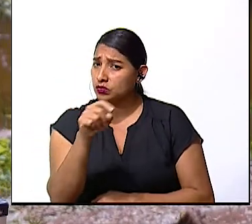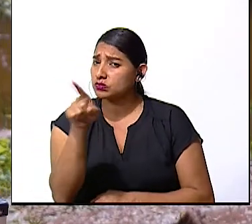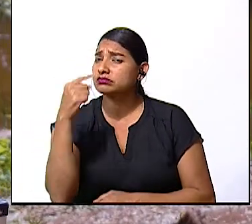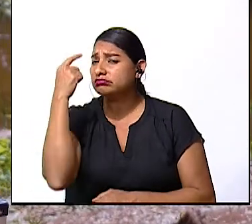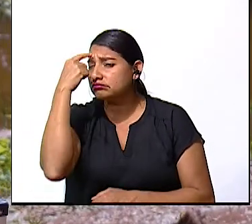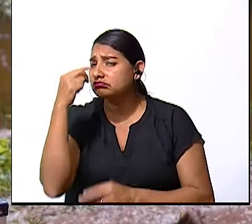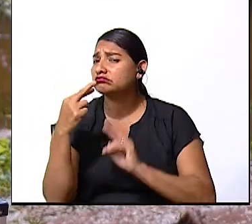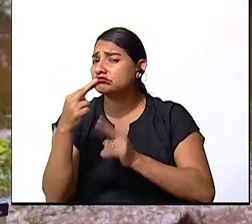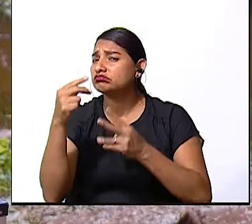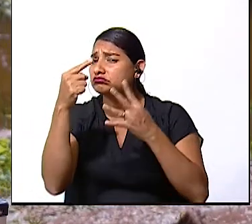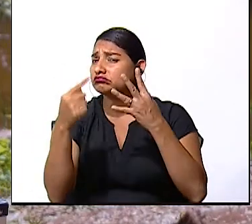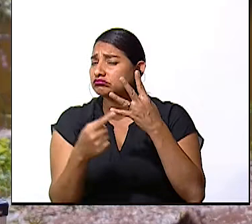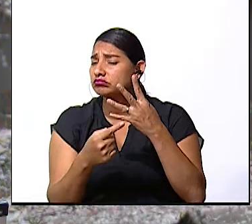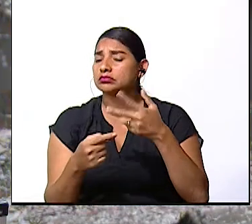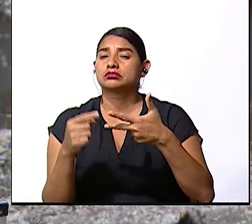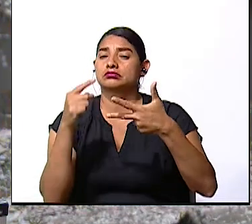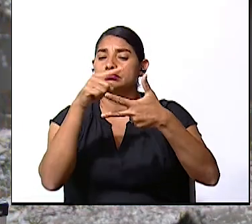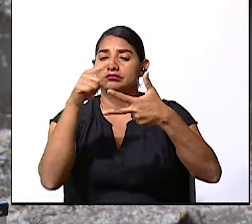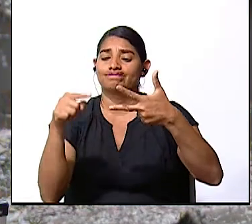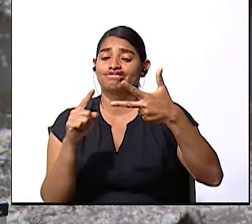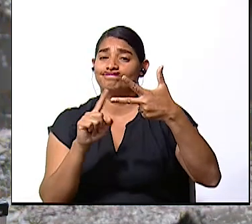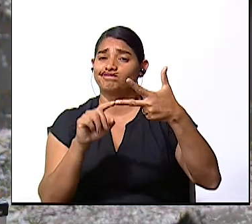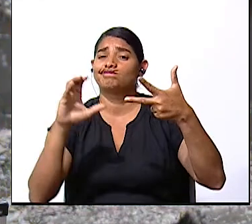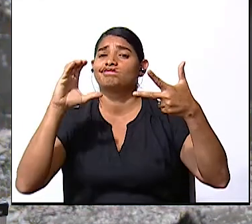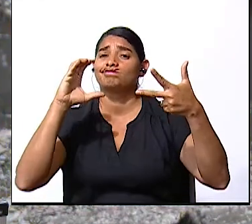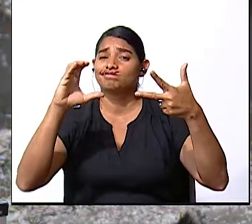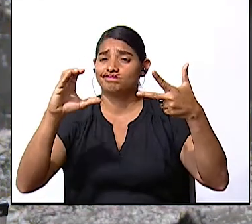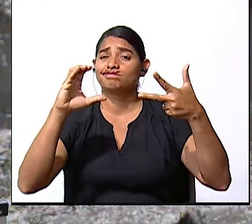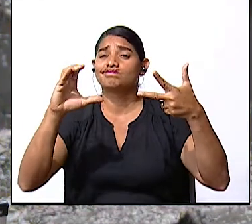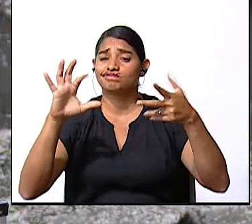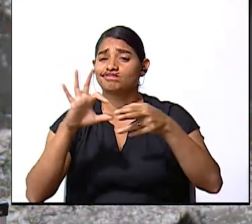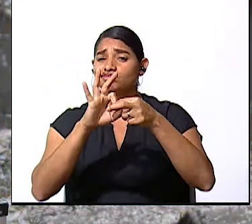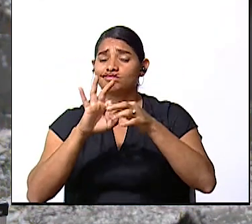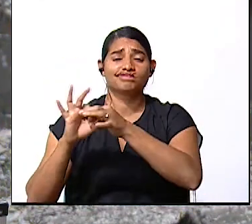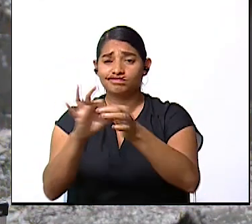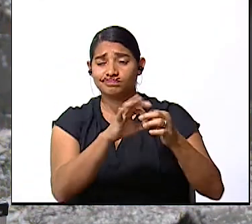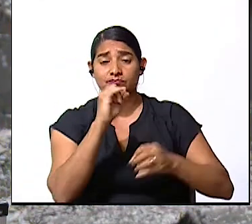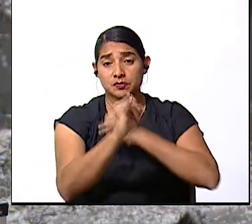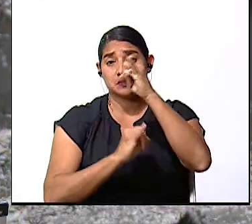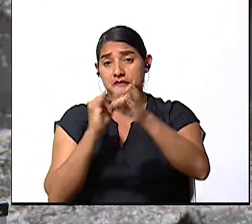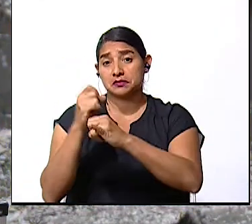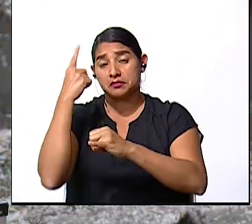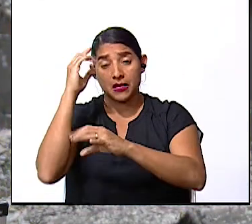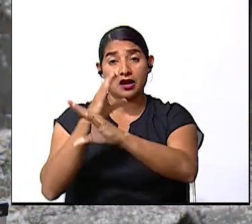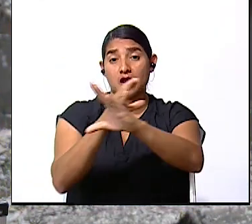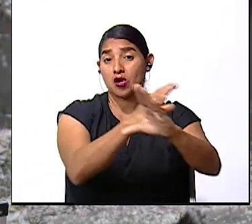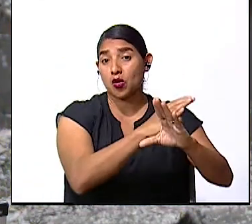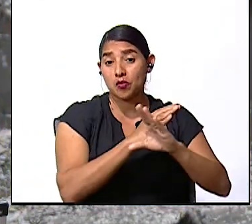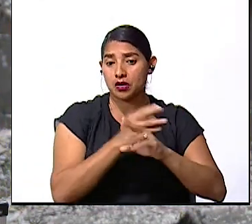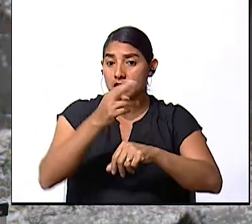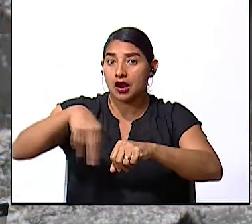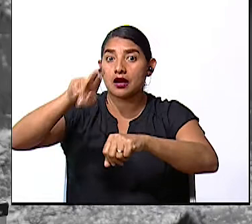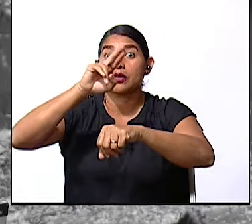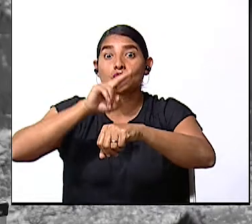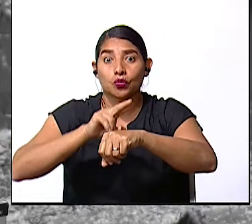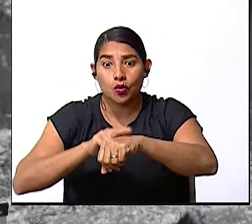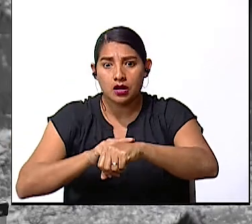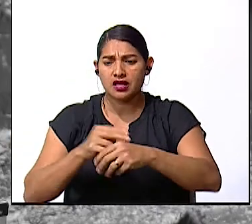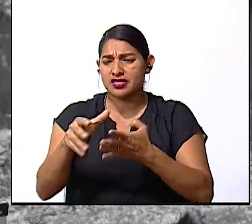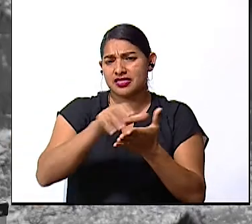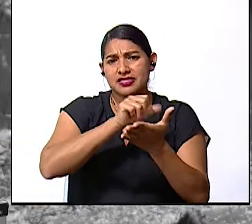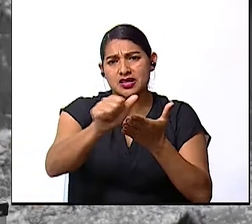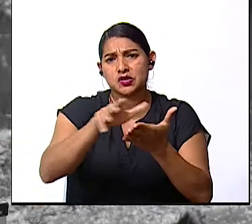85%. La respuesta correcta es la C. Según la Unión Internacional para la Conservación de la Naturaleza, la